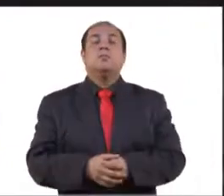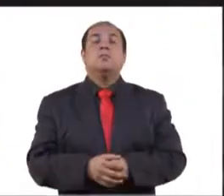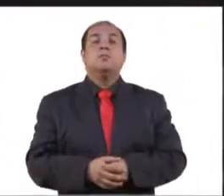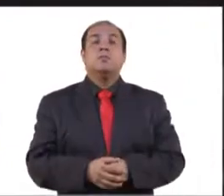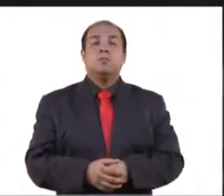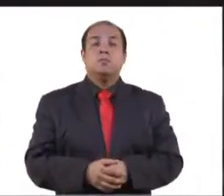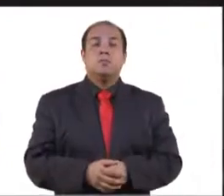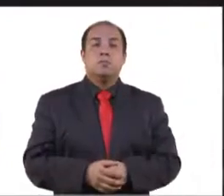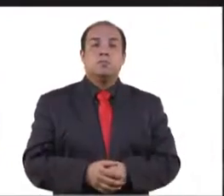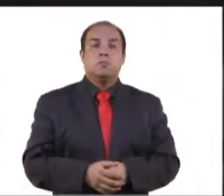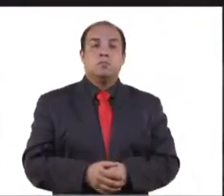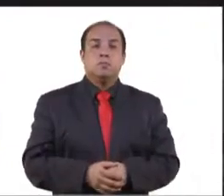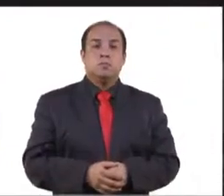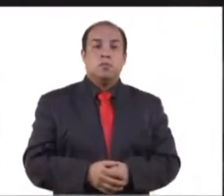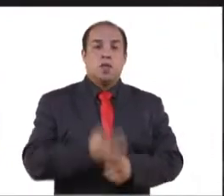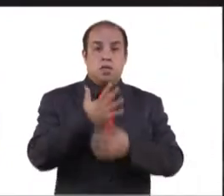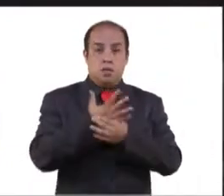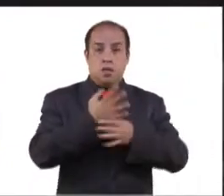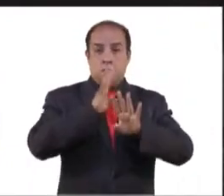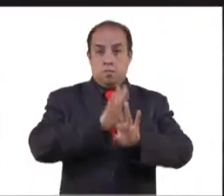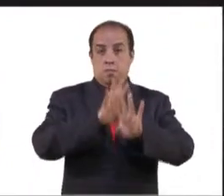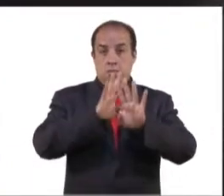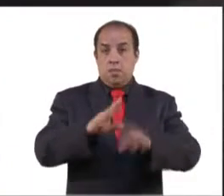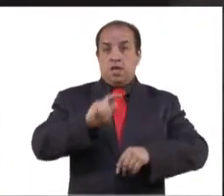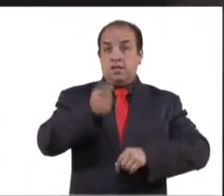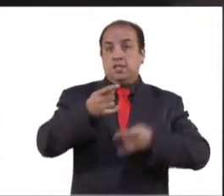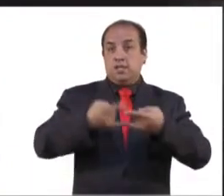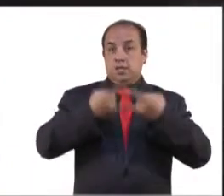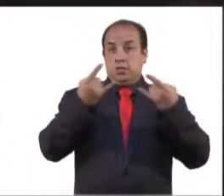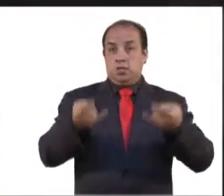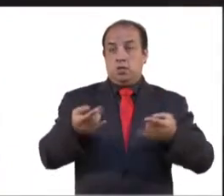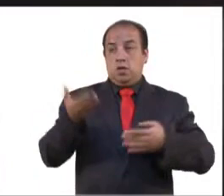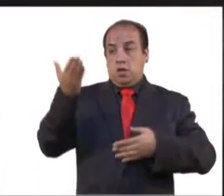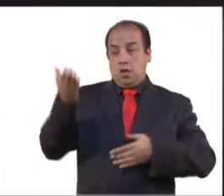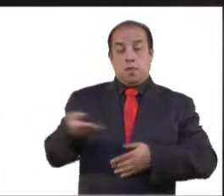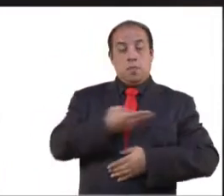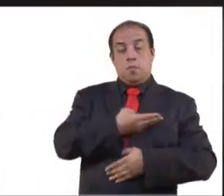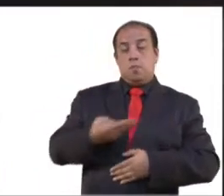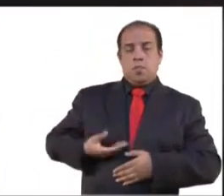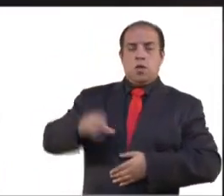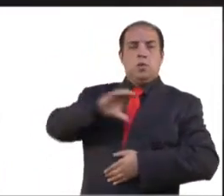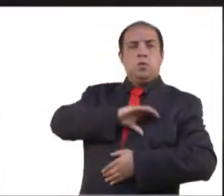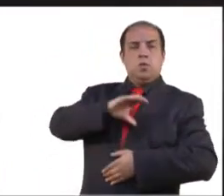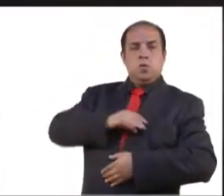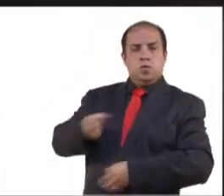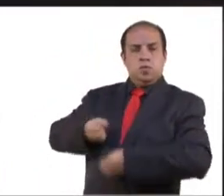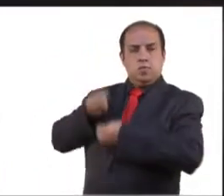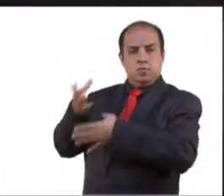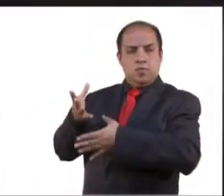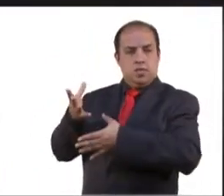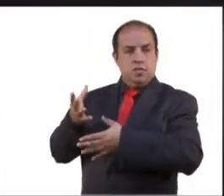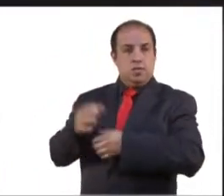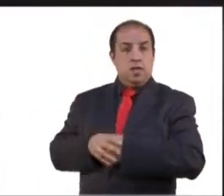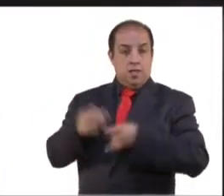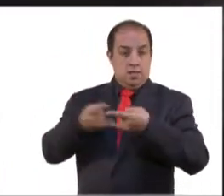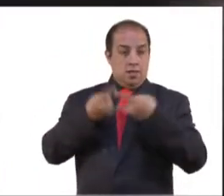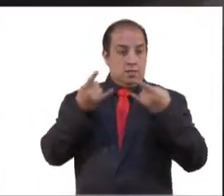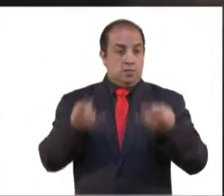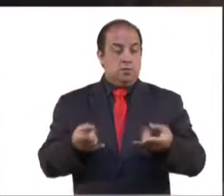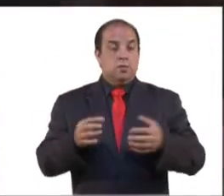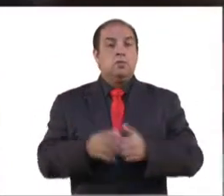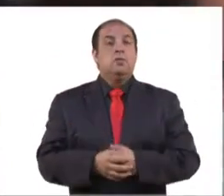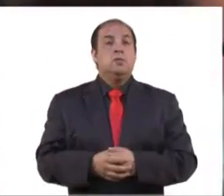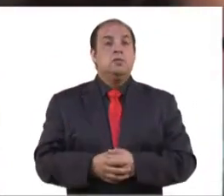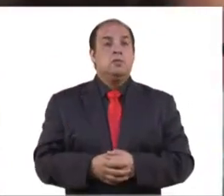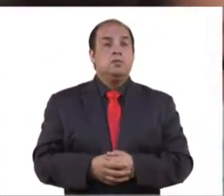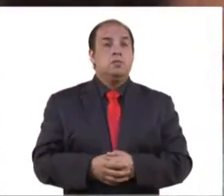que que esta marcha es histórica, que el presidente es el más querido, afirma sobre la historia.